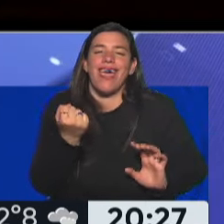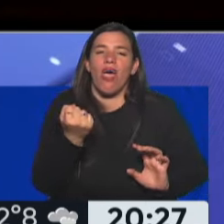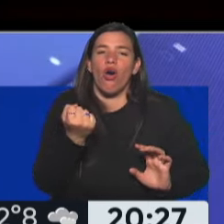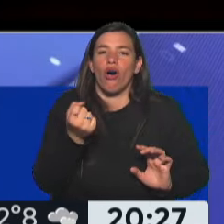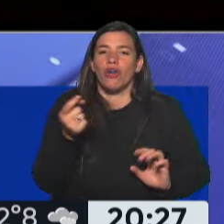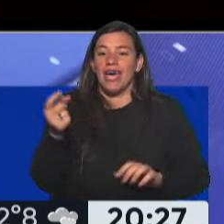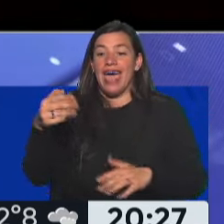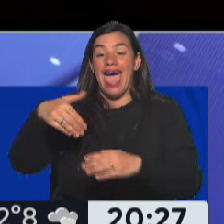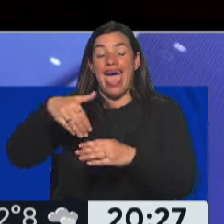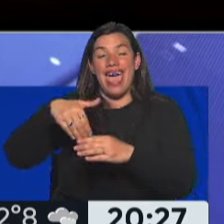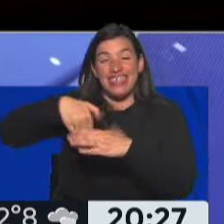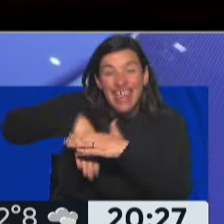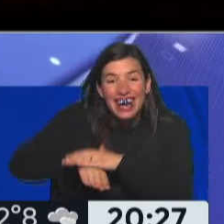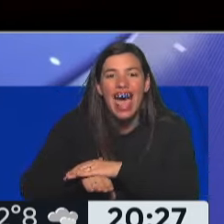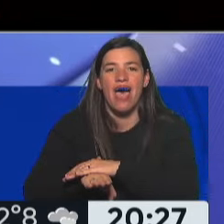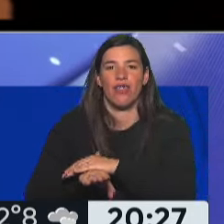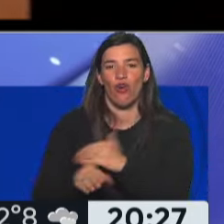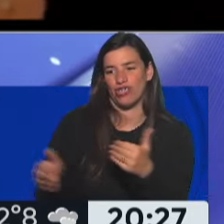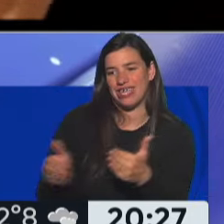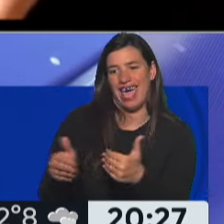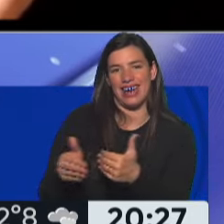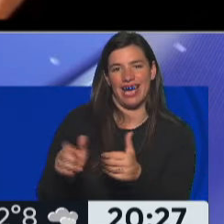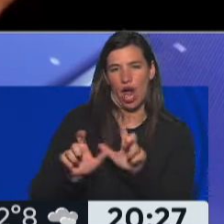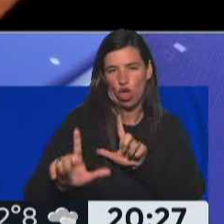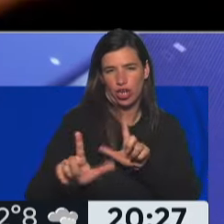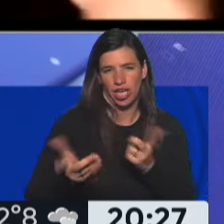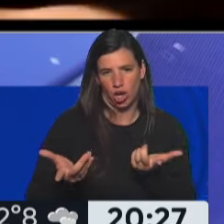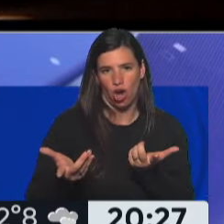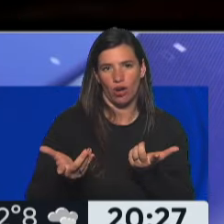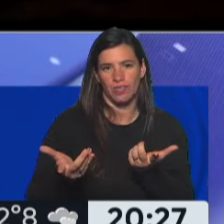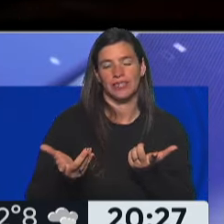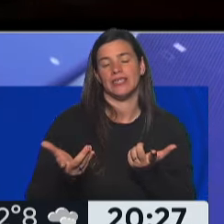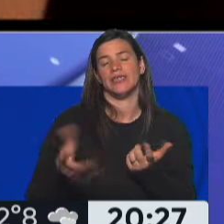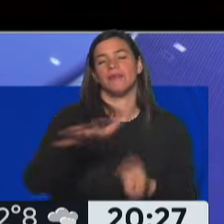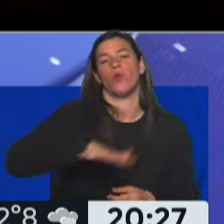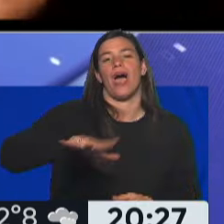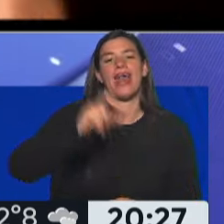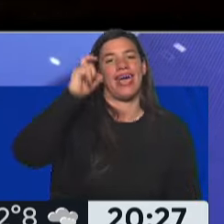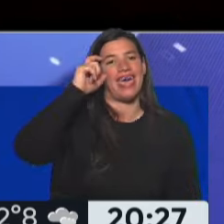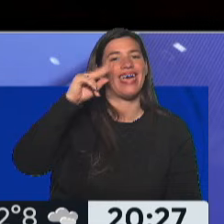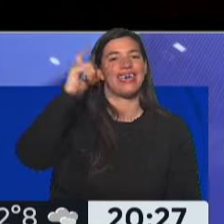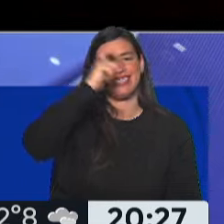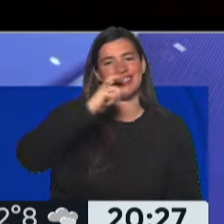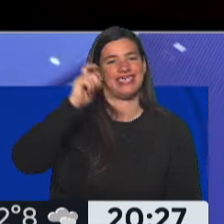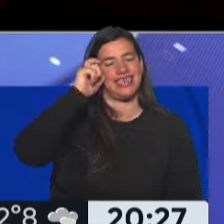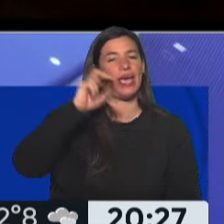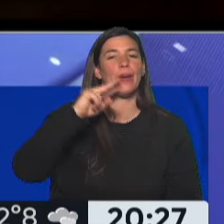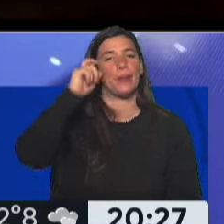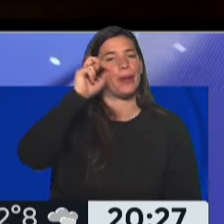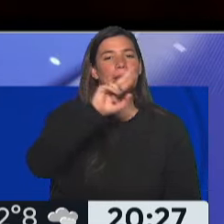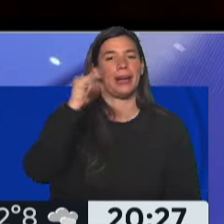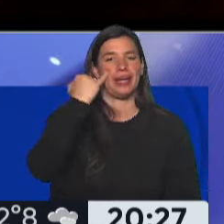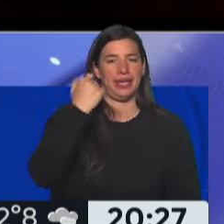enterrado cerca y en el mismo cementerio donde se encuentra Rodrigo Bueno en Esteban Echeverría, en el cementerio de Las Paredes. Así es como la tonta